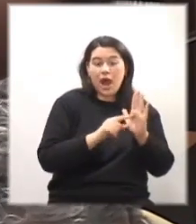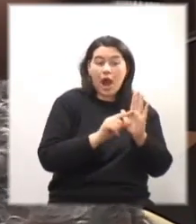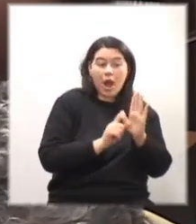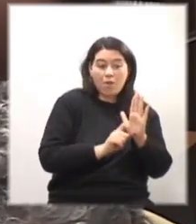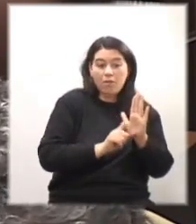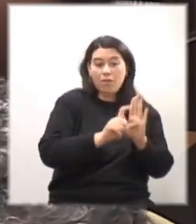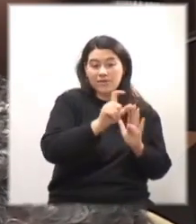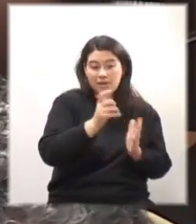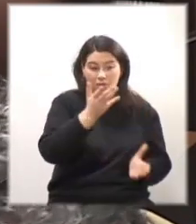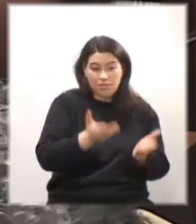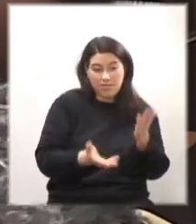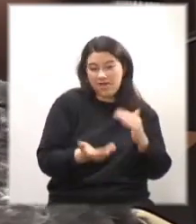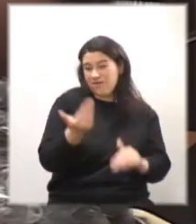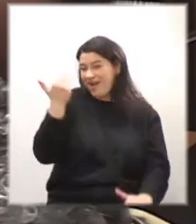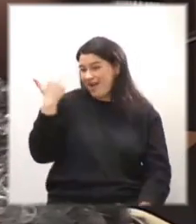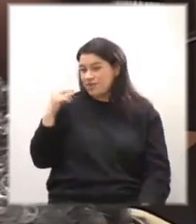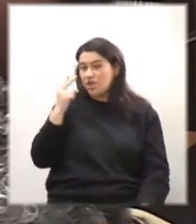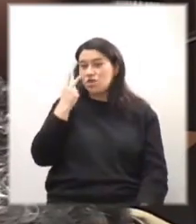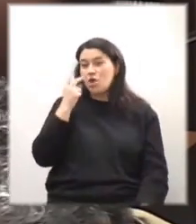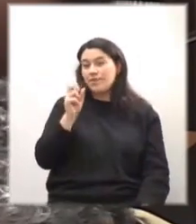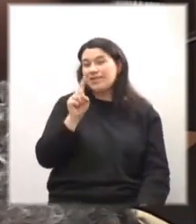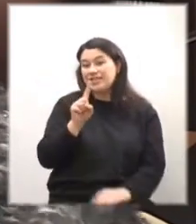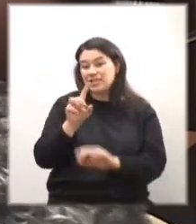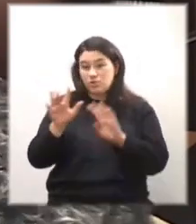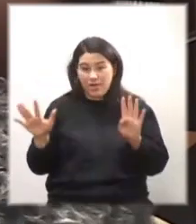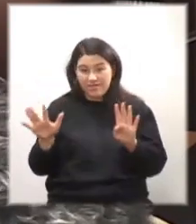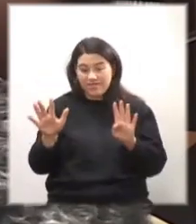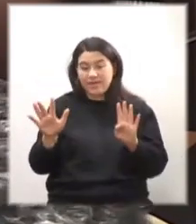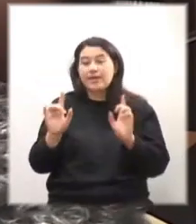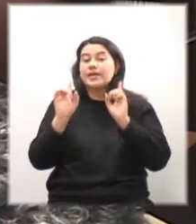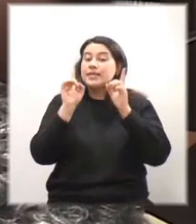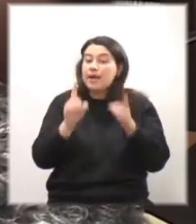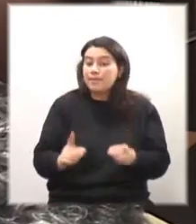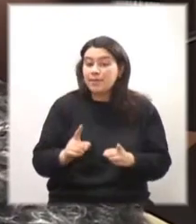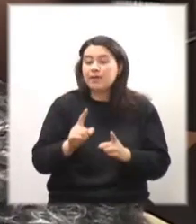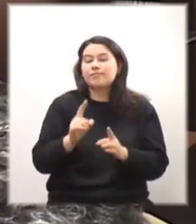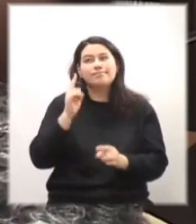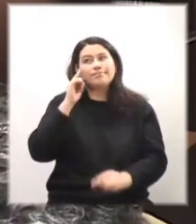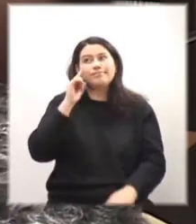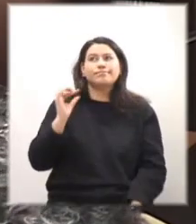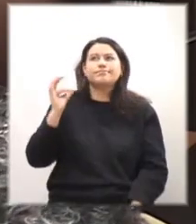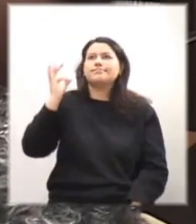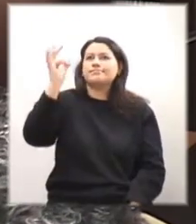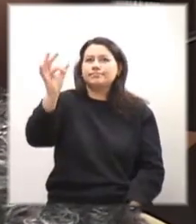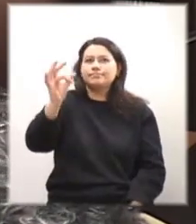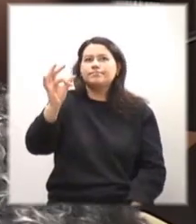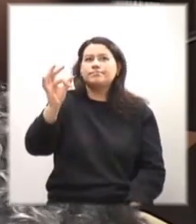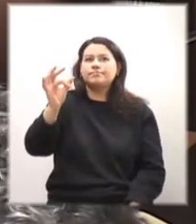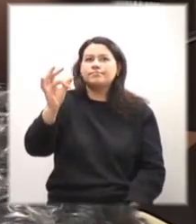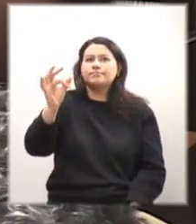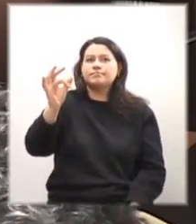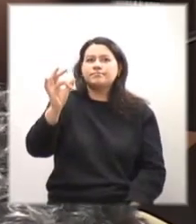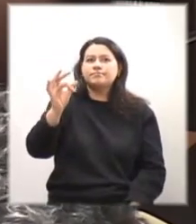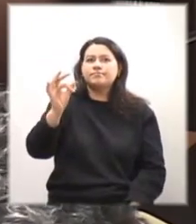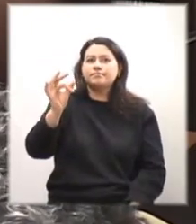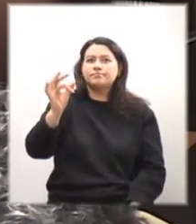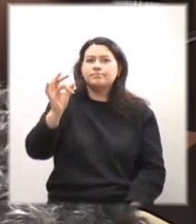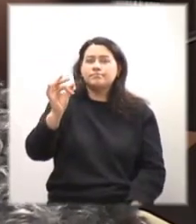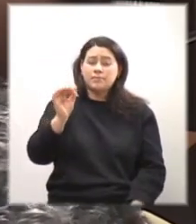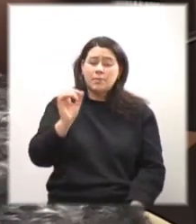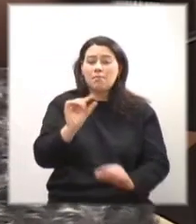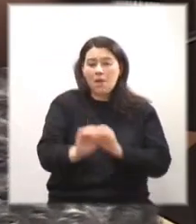porcentuales respecto al nivel del 2019 y respecto del cual se proyecta una trayectoria